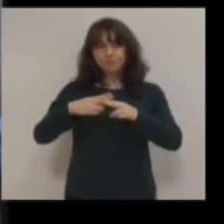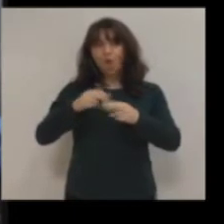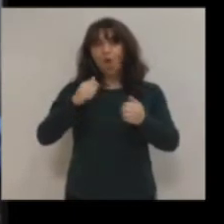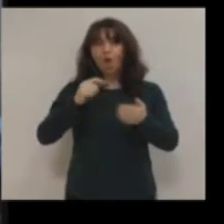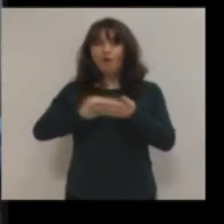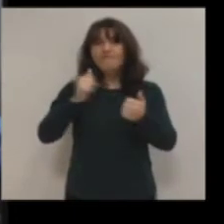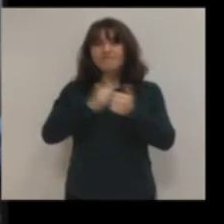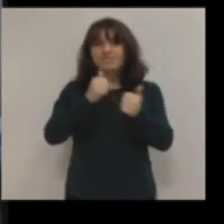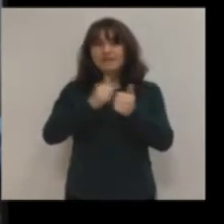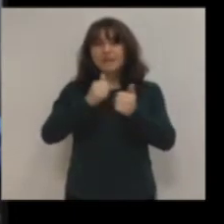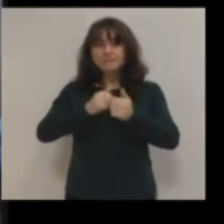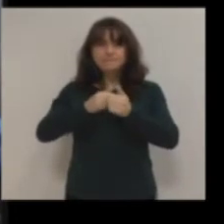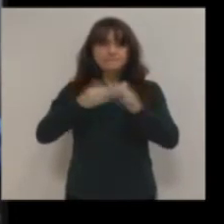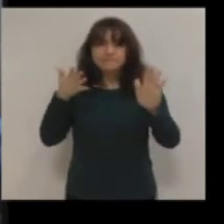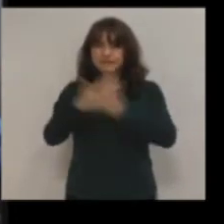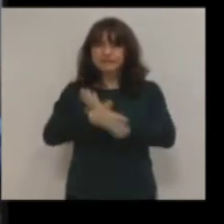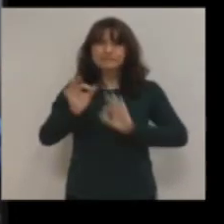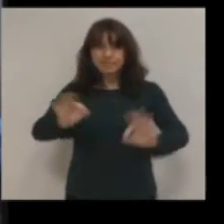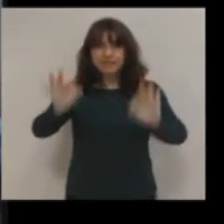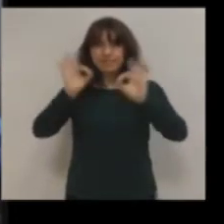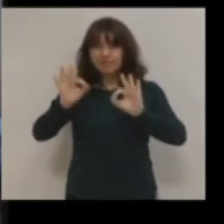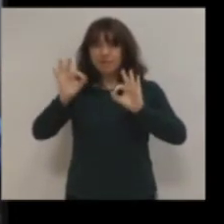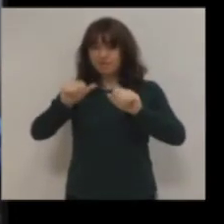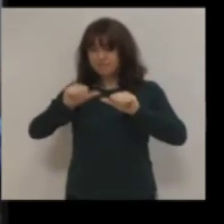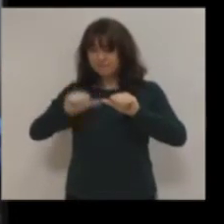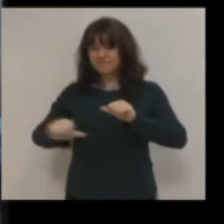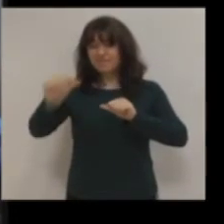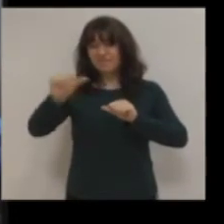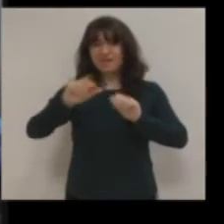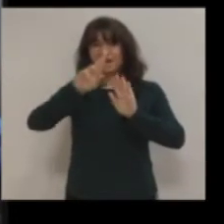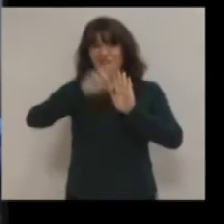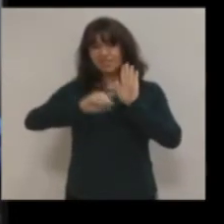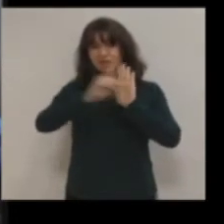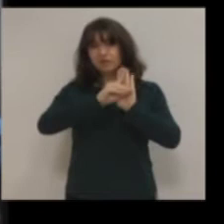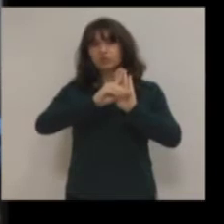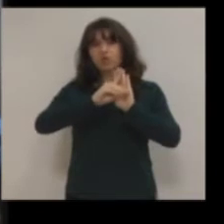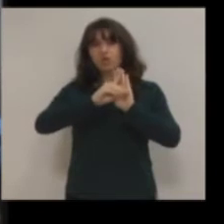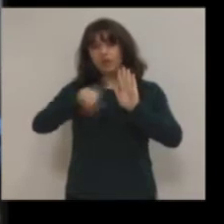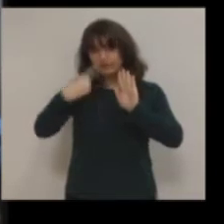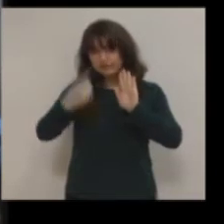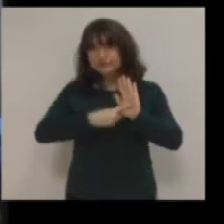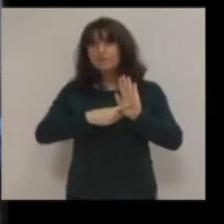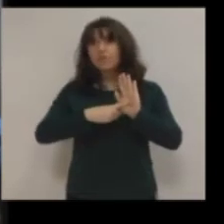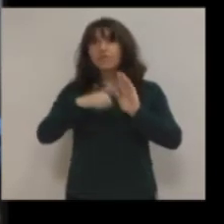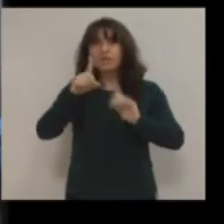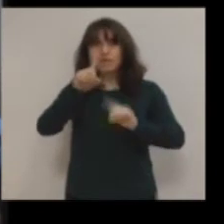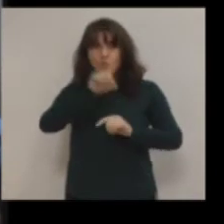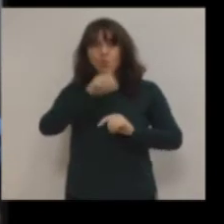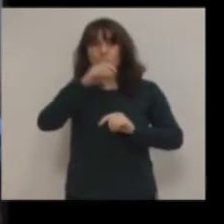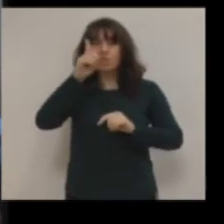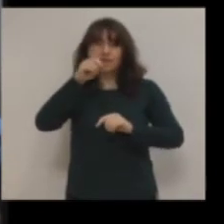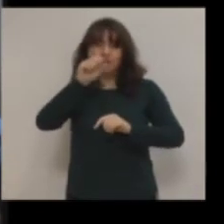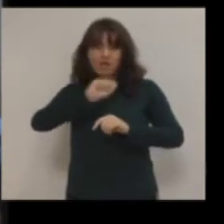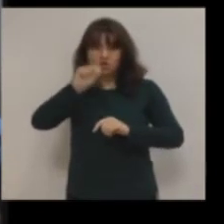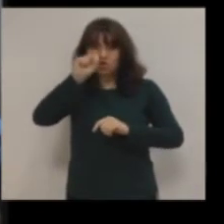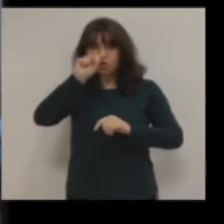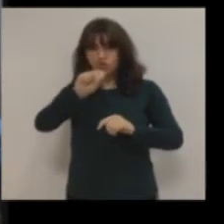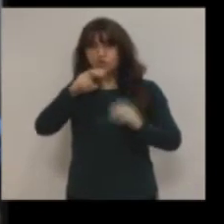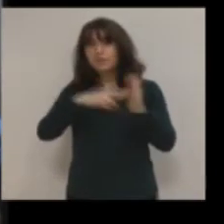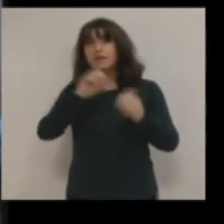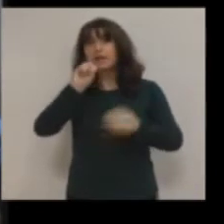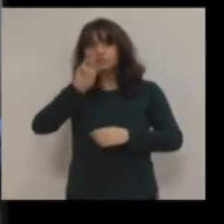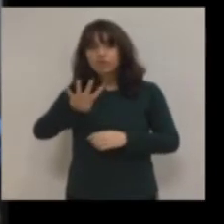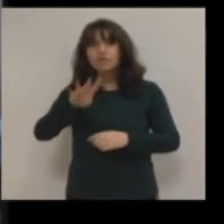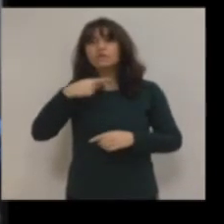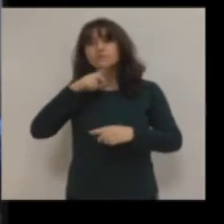Oficina Permanente Especializada, que a raíz del Real Decreto Legislativo 1 del 2014 pasó a llamarse